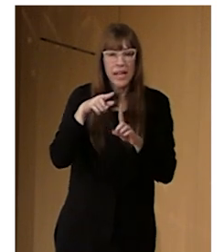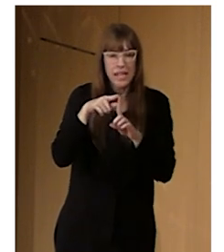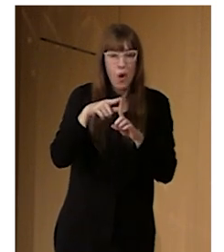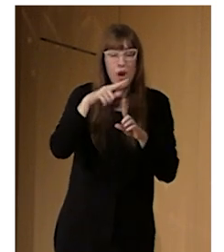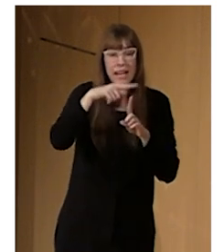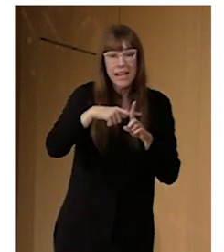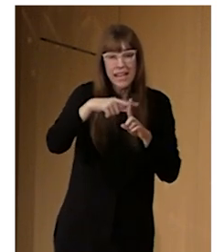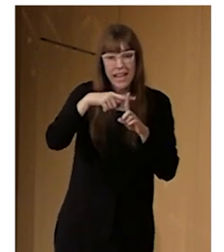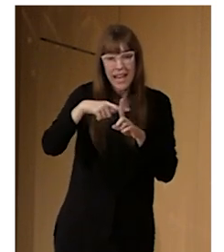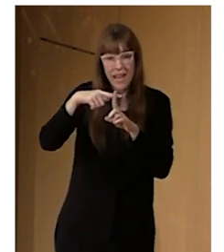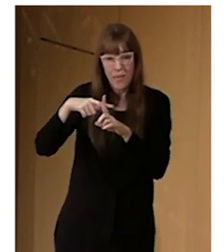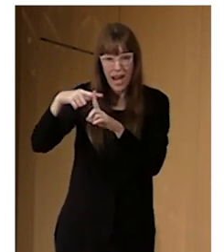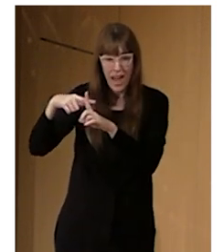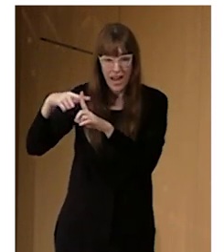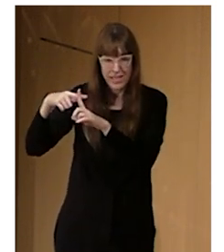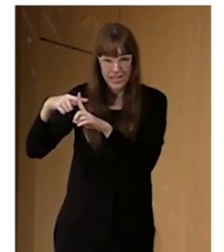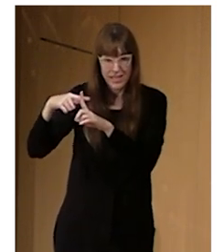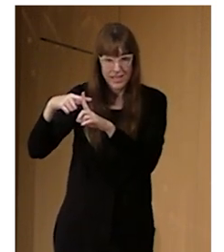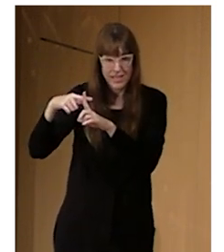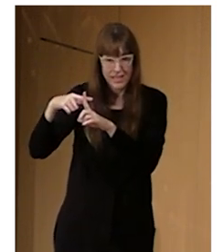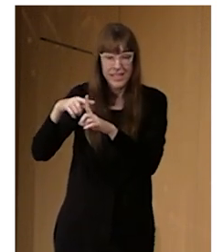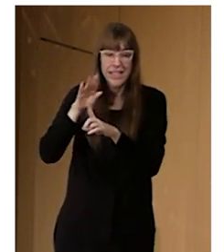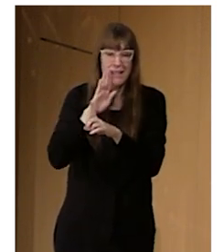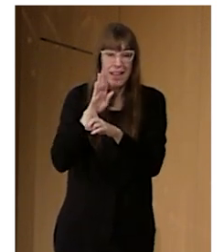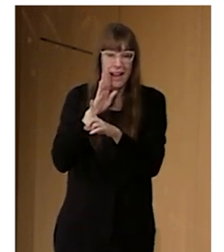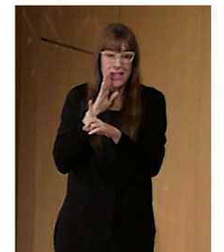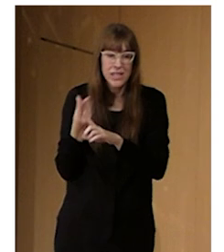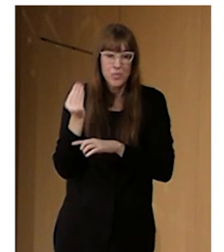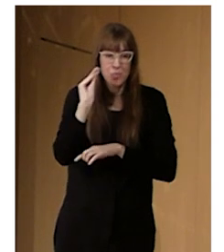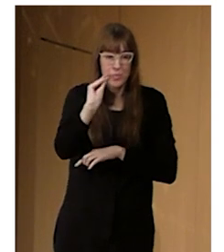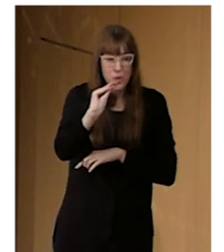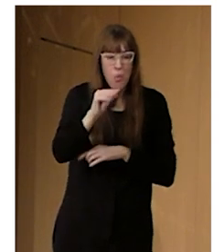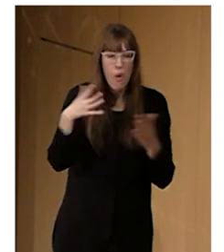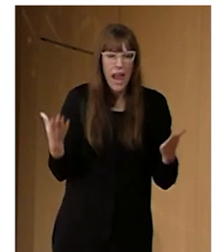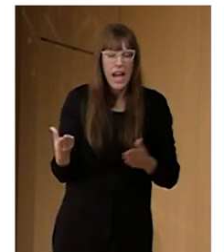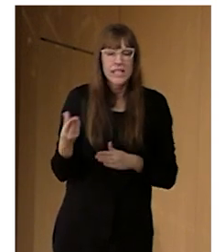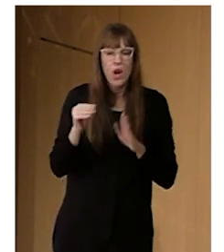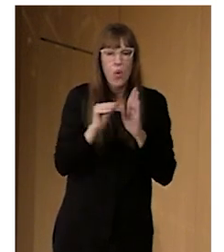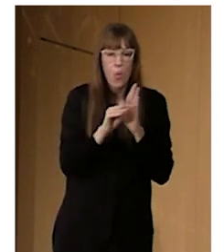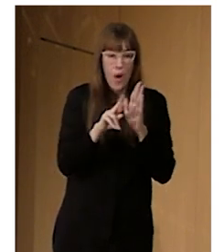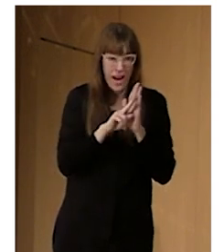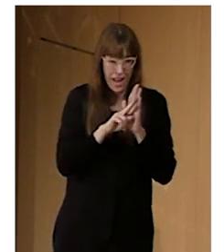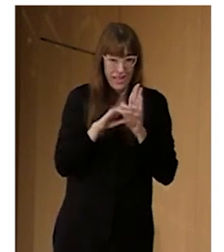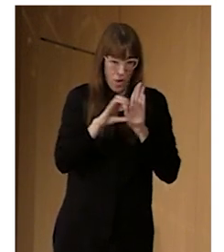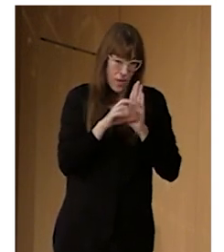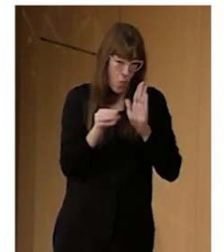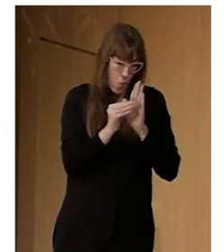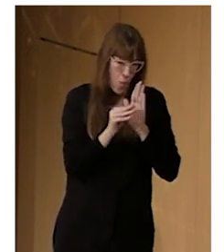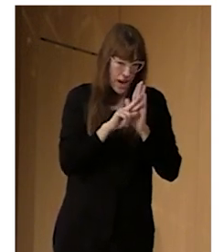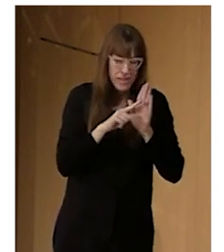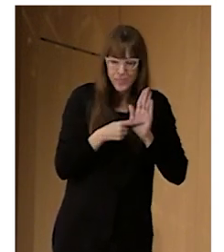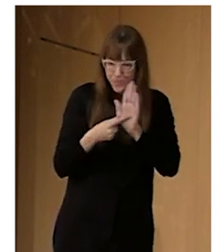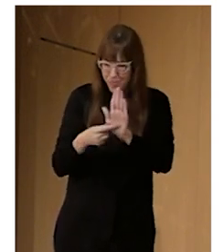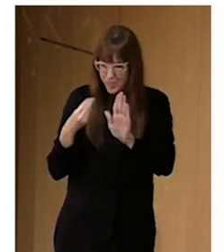niveles de profundización que son los códigos qrr dentro de la dentro de la propia